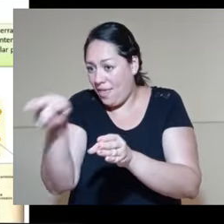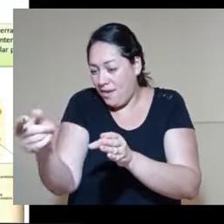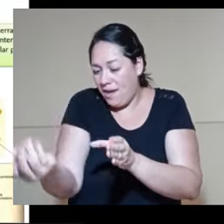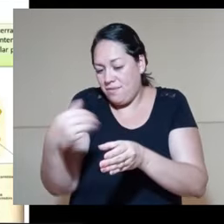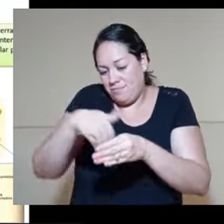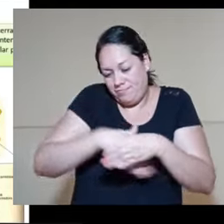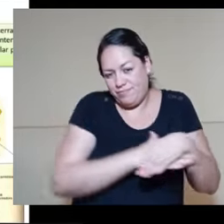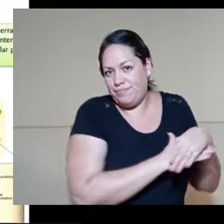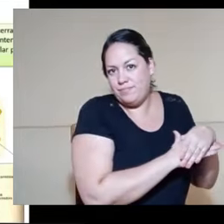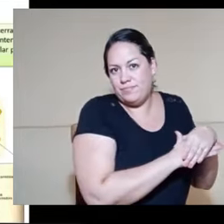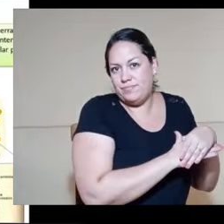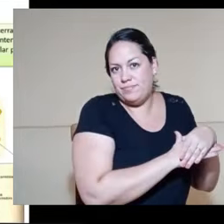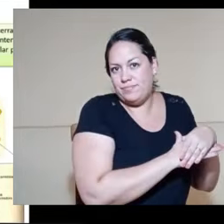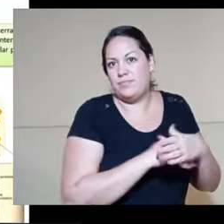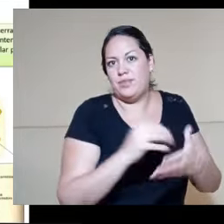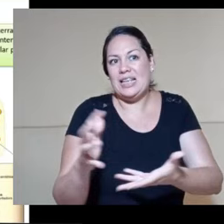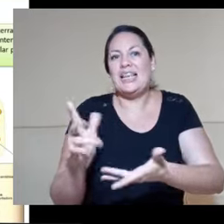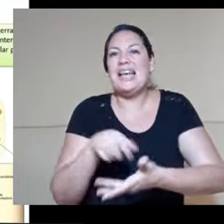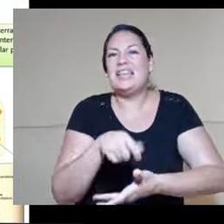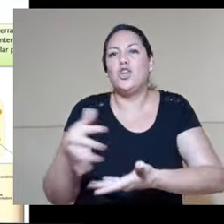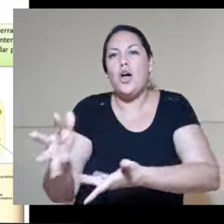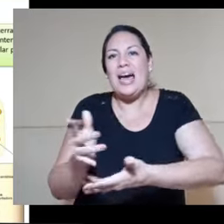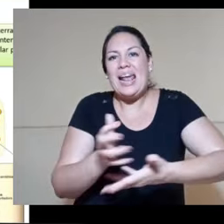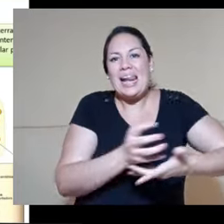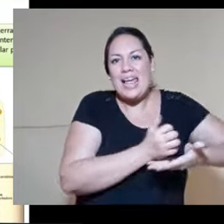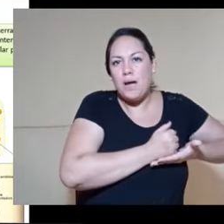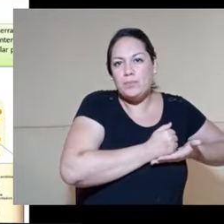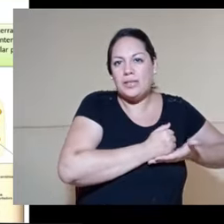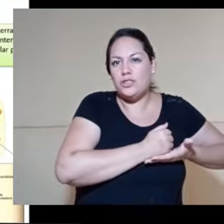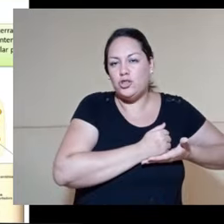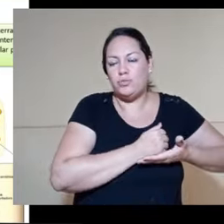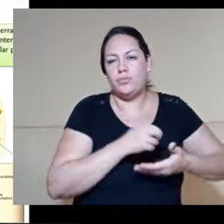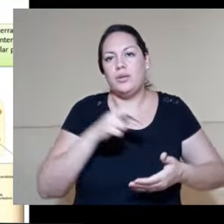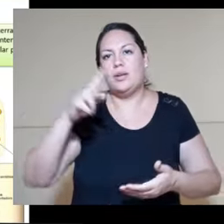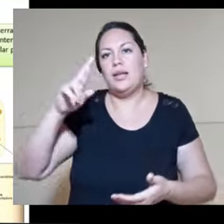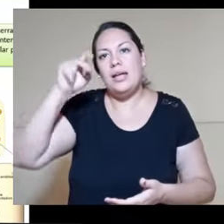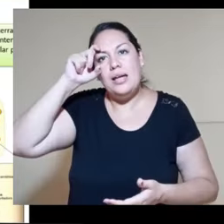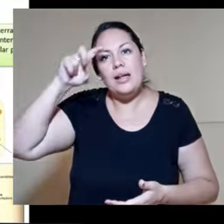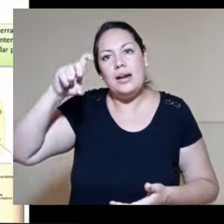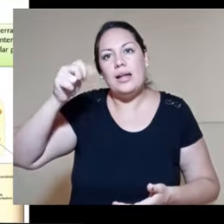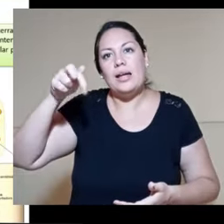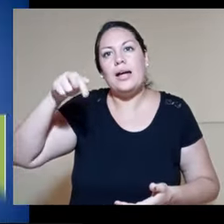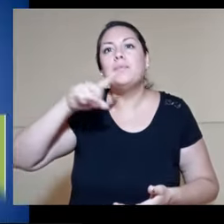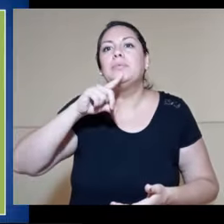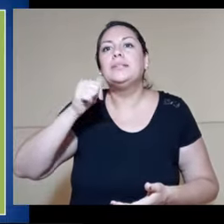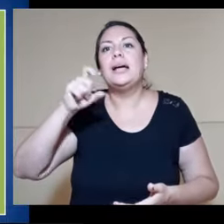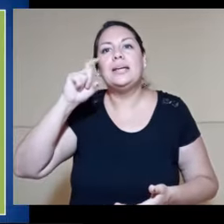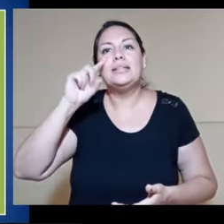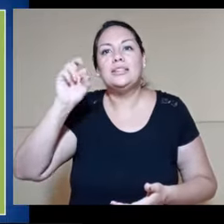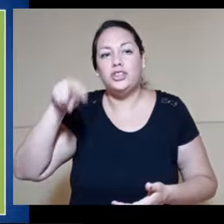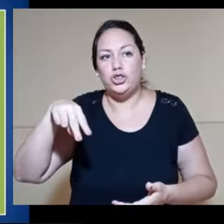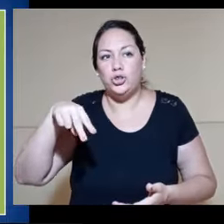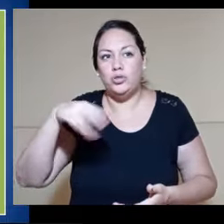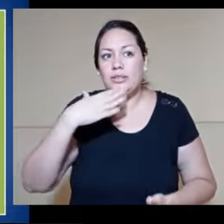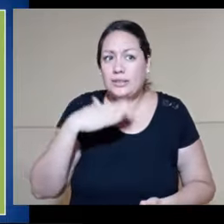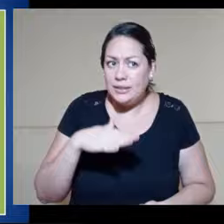regresa al soma para ser reutilizado. Esto es lo que yo les decía que era la recaptación del neurotransmisor.